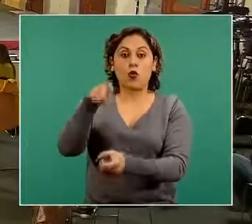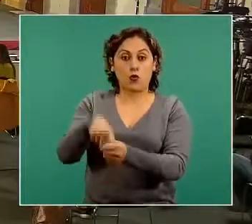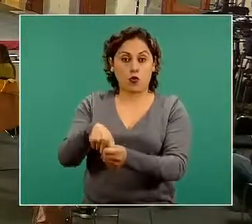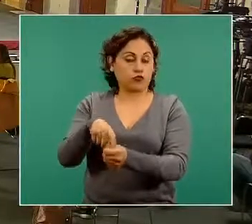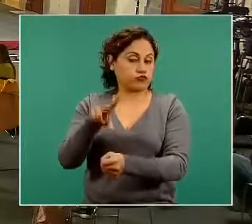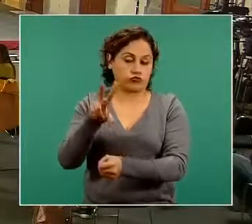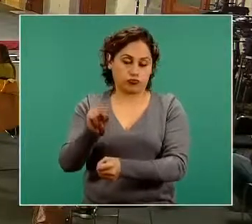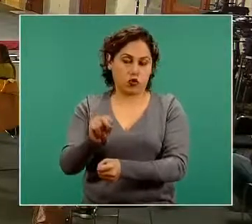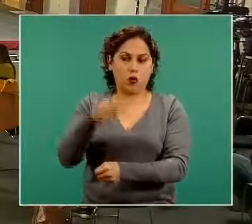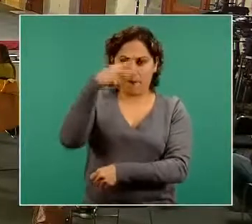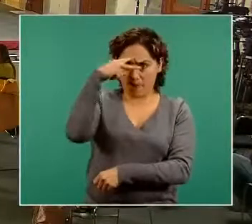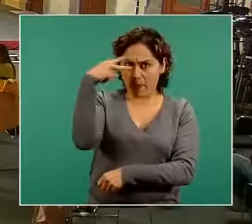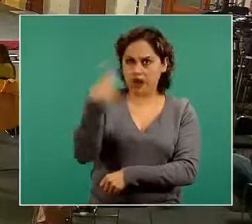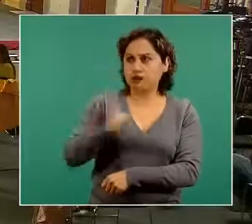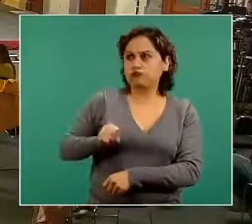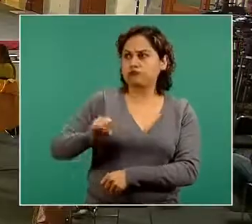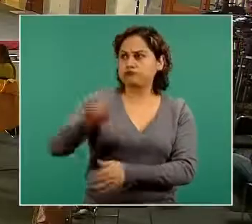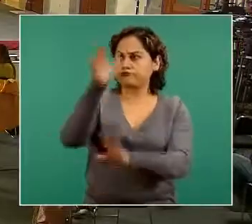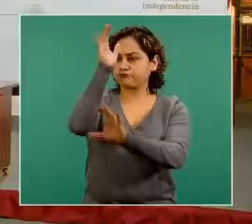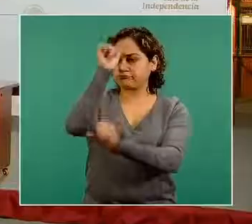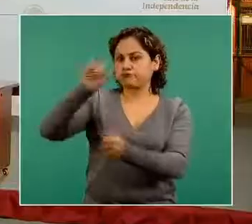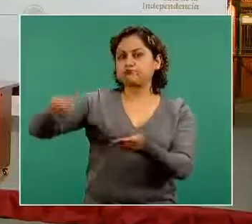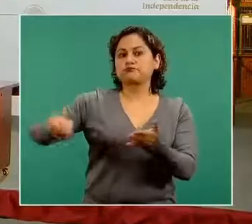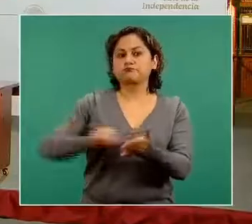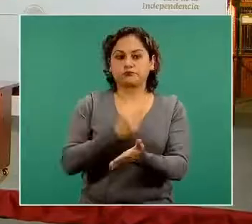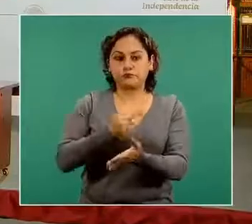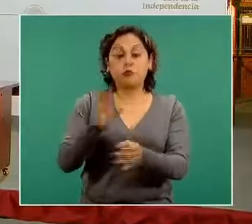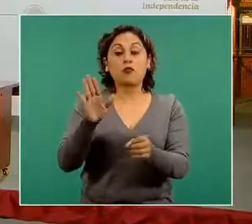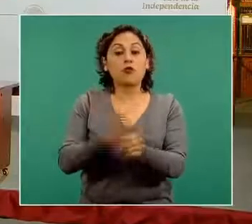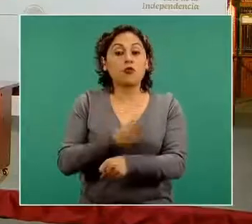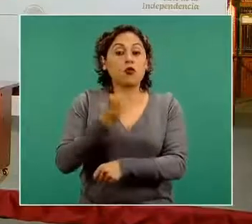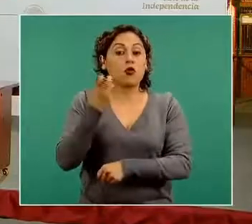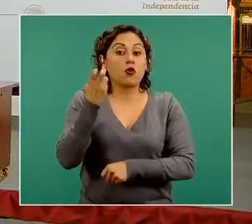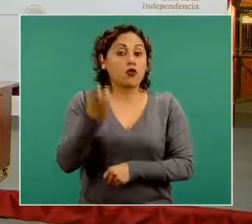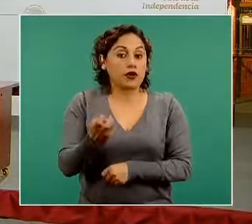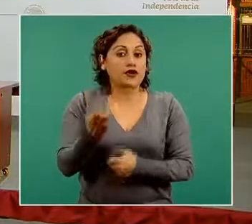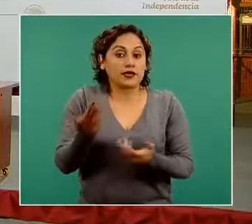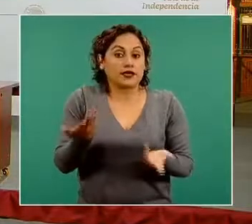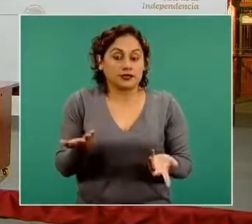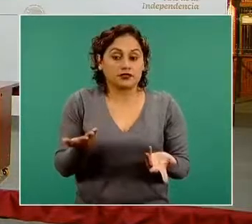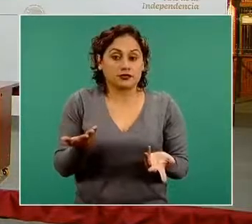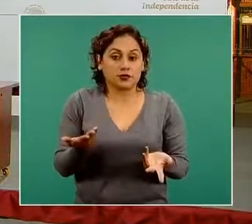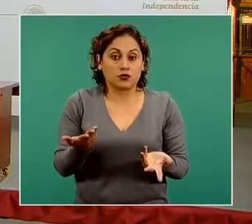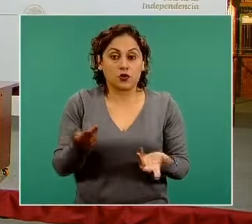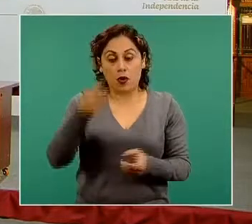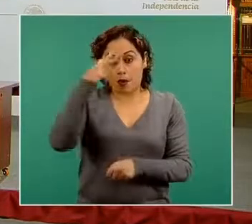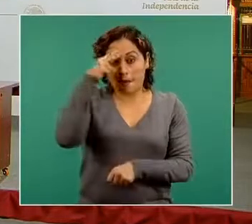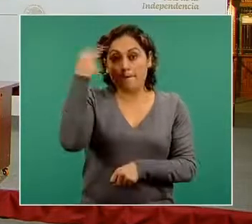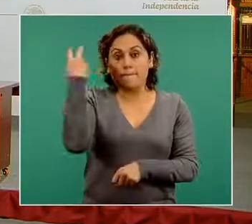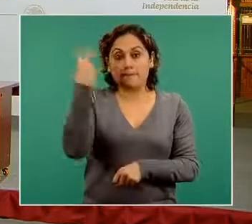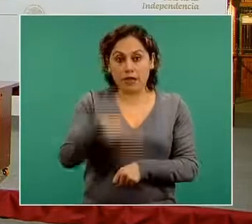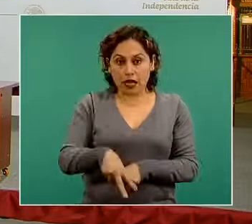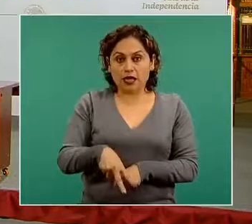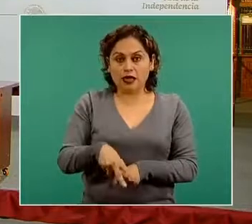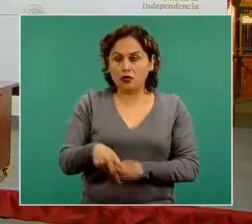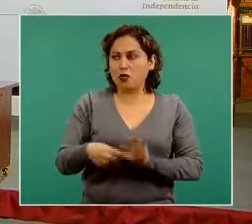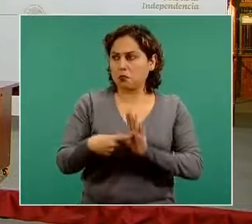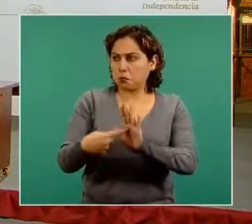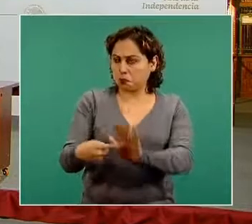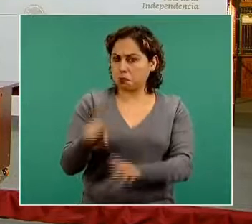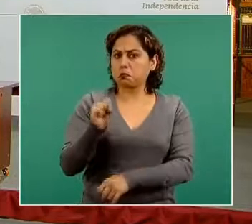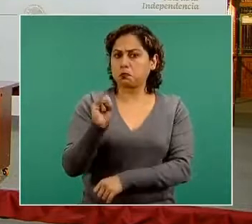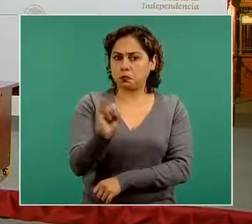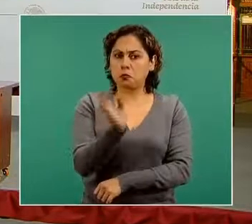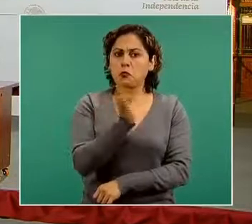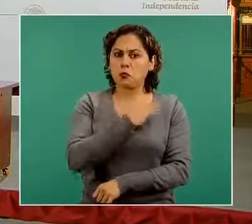hizo, y esto lo que permite es dar por conocimiento la buena disposición de México y